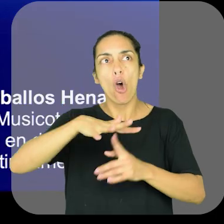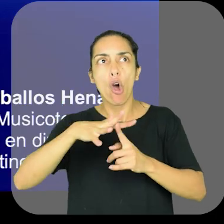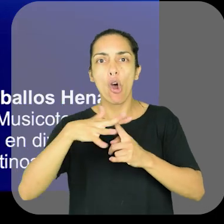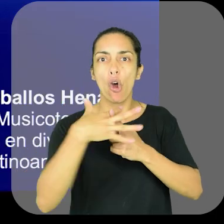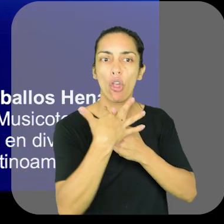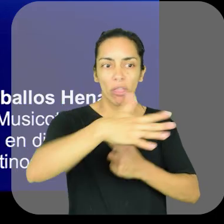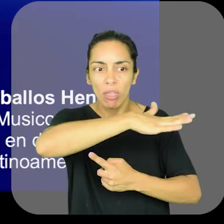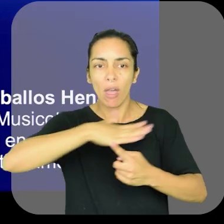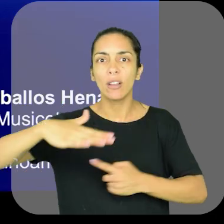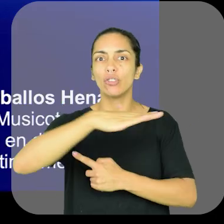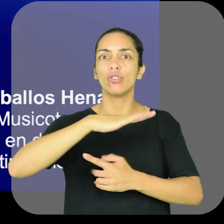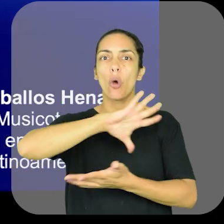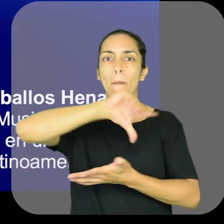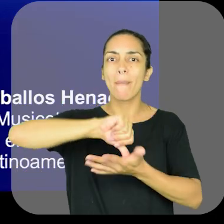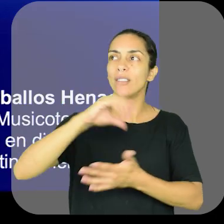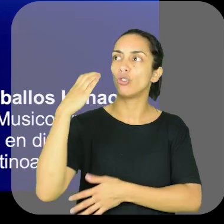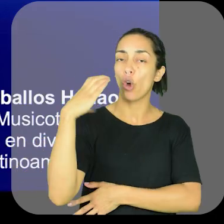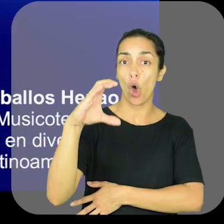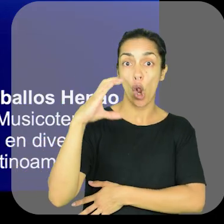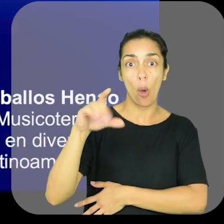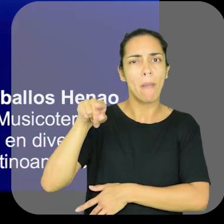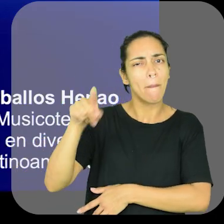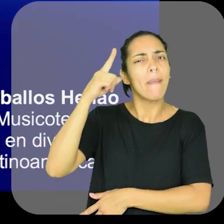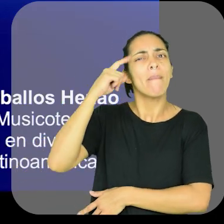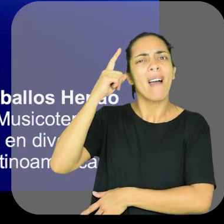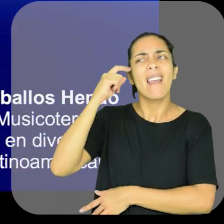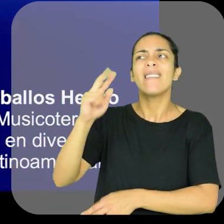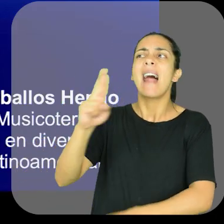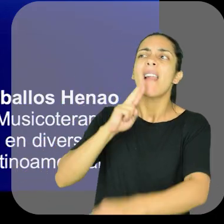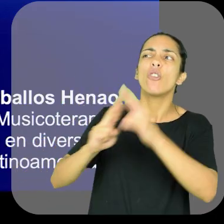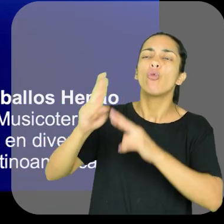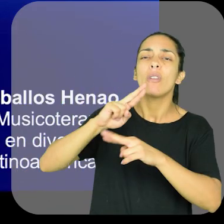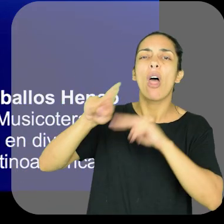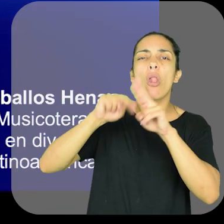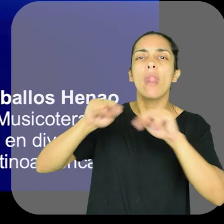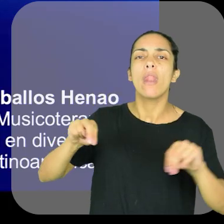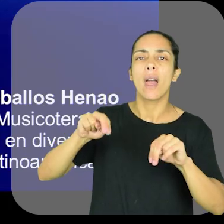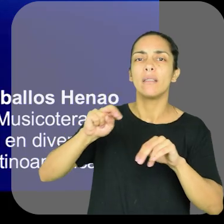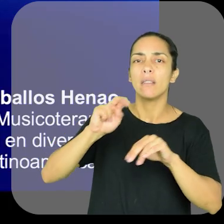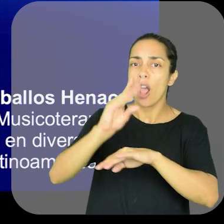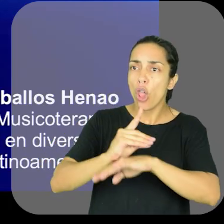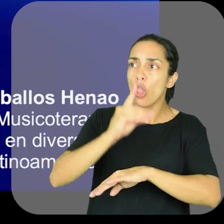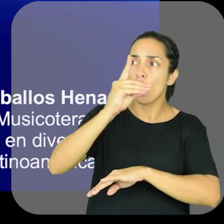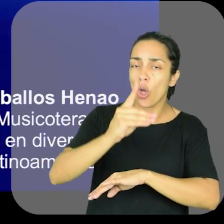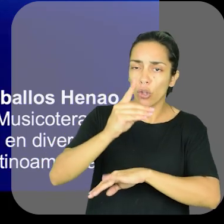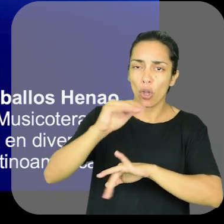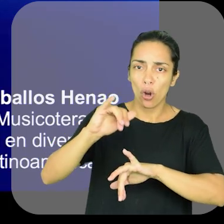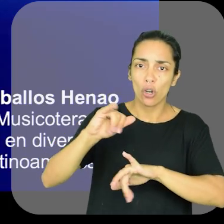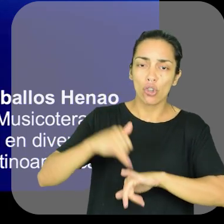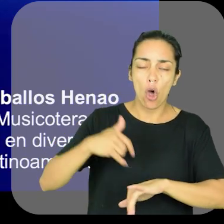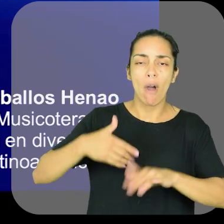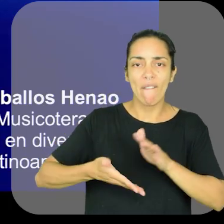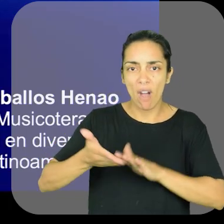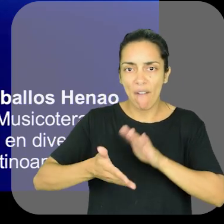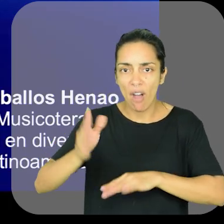Esta experiencia es parte de los resultados de mi tesis doctoral. Como lo mencionaban hace un rato, soy